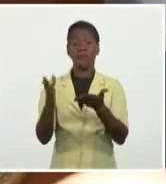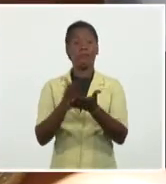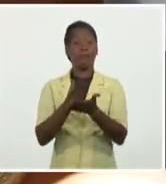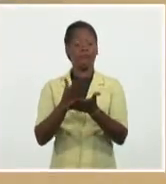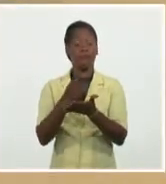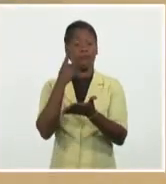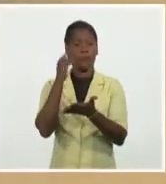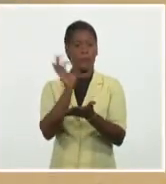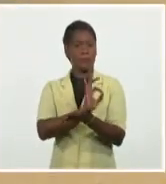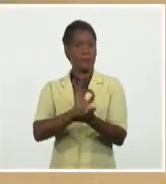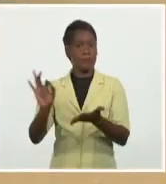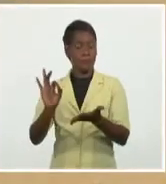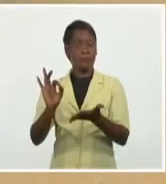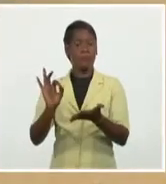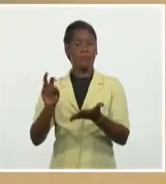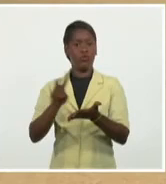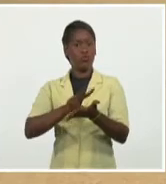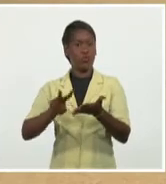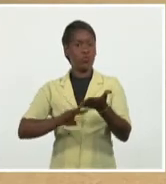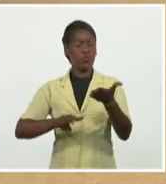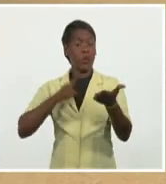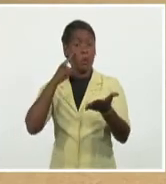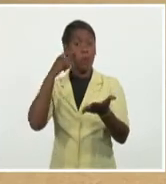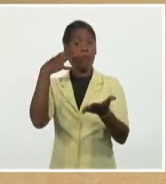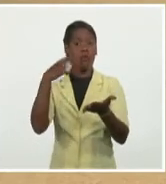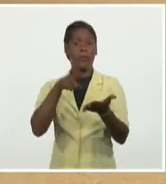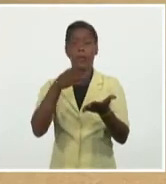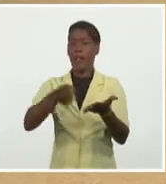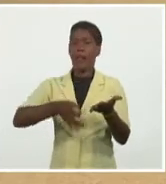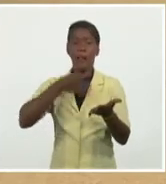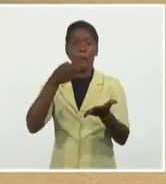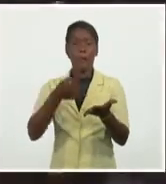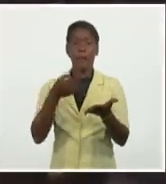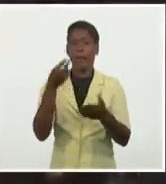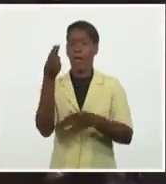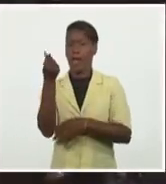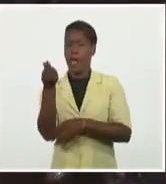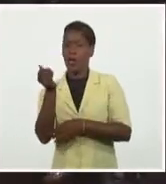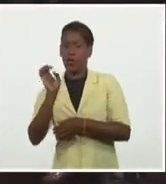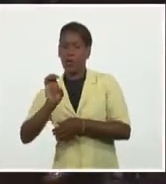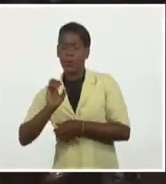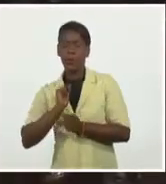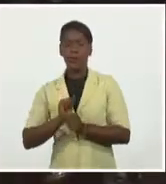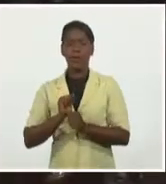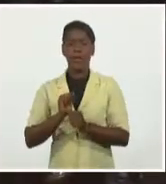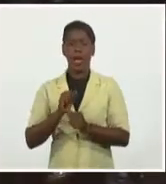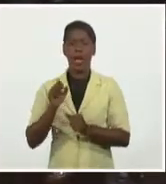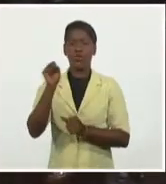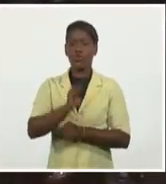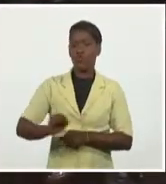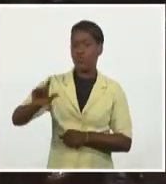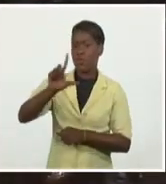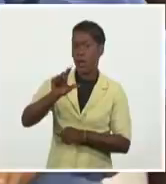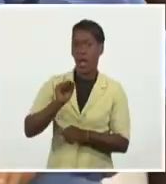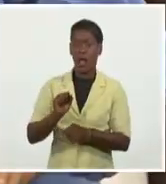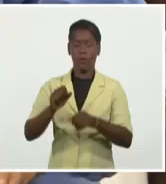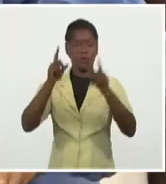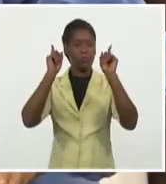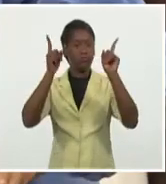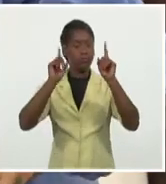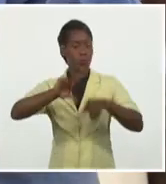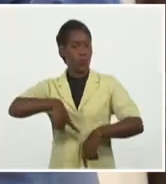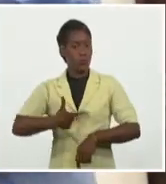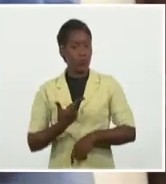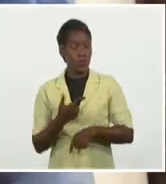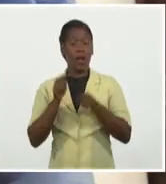reflexiones integrales desde basamentos económicos, sociopolíticos, culturales, bajo la idea de una historia más global